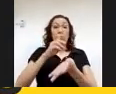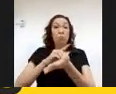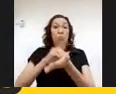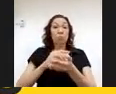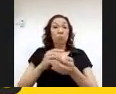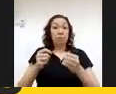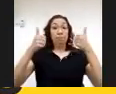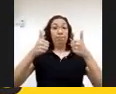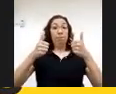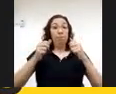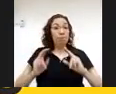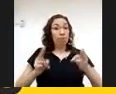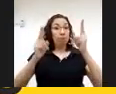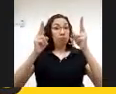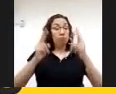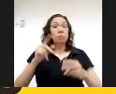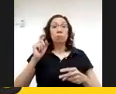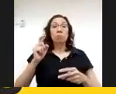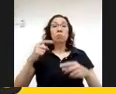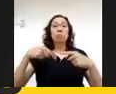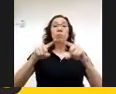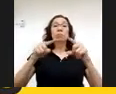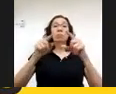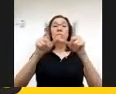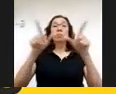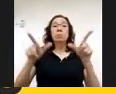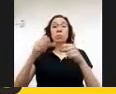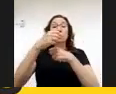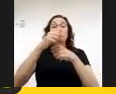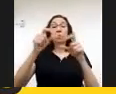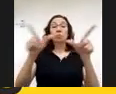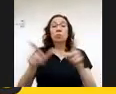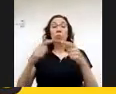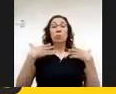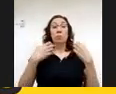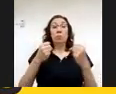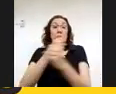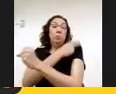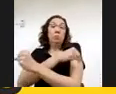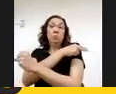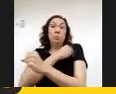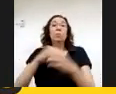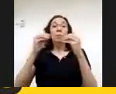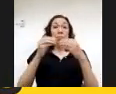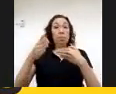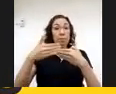de consultar en el centro de salud más cercano u hospital más cercano.